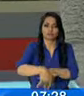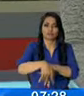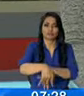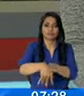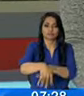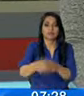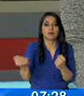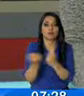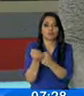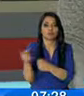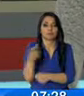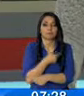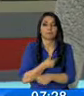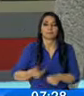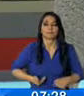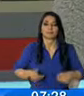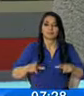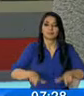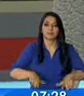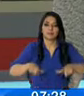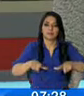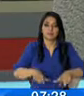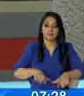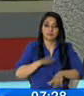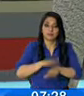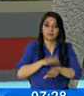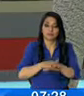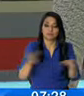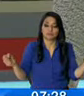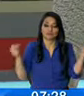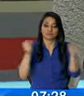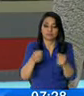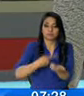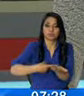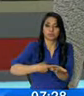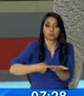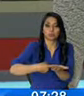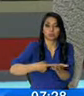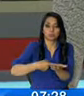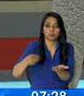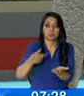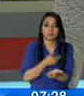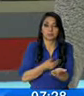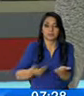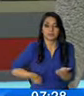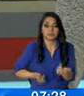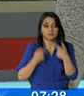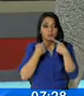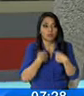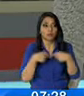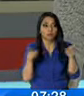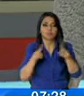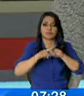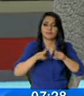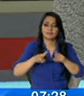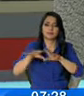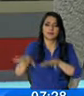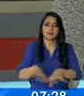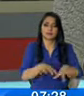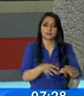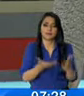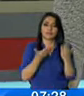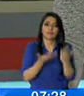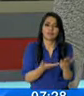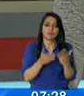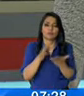presidente de la república Moreno esto tras la reunión mantenida con el primer mandatario donde se anunciaron varias acciones en favor de